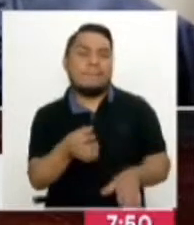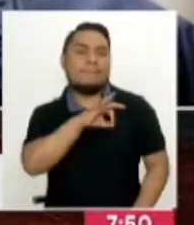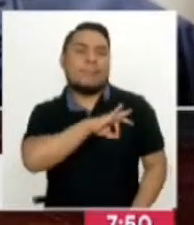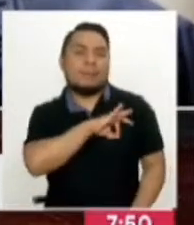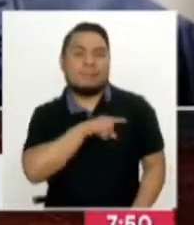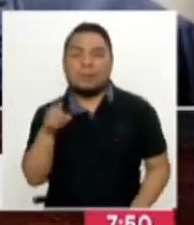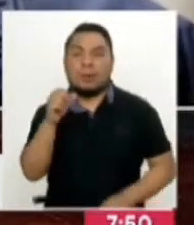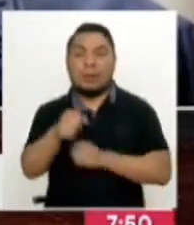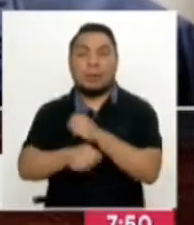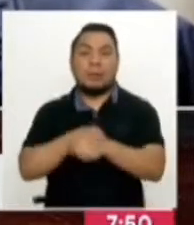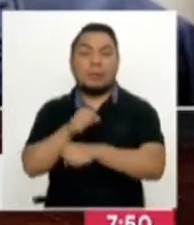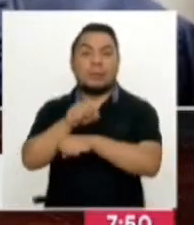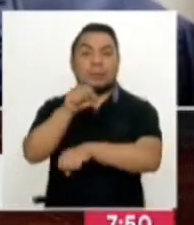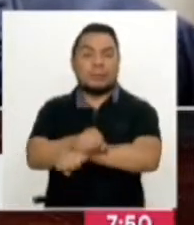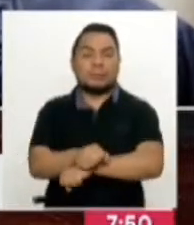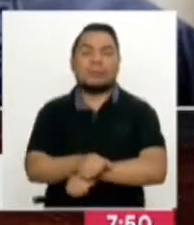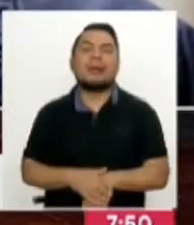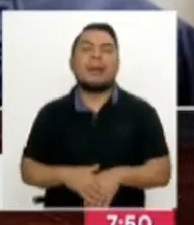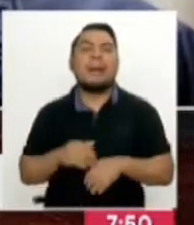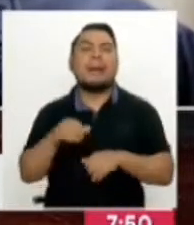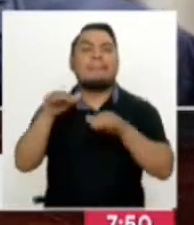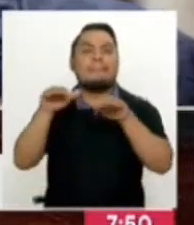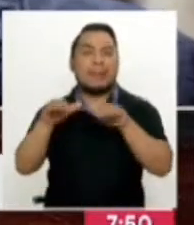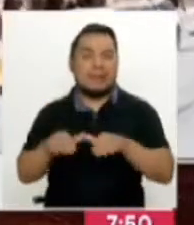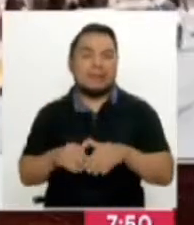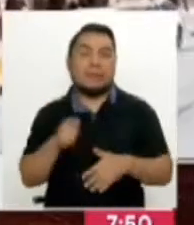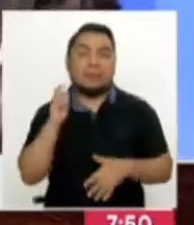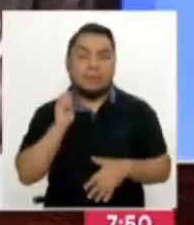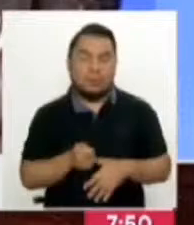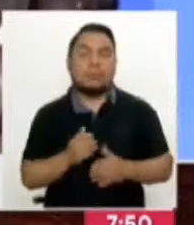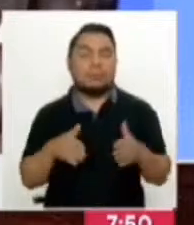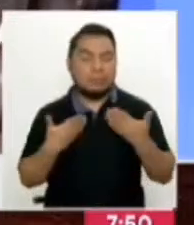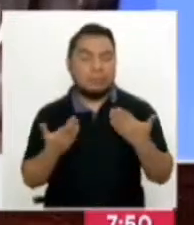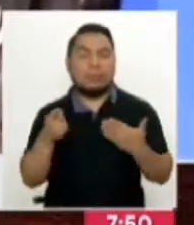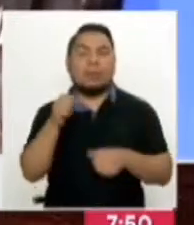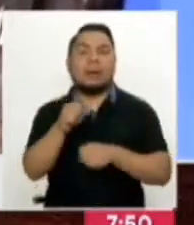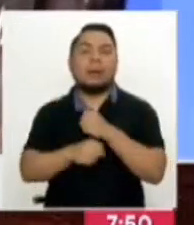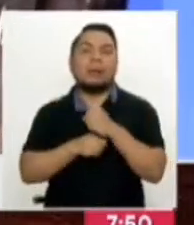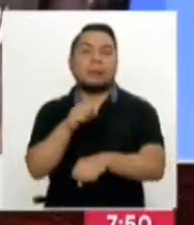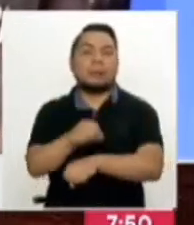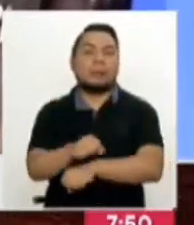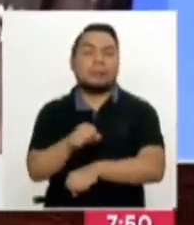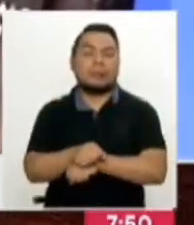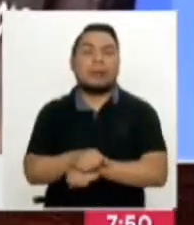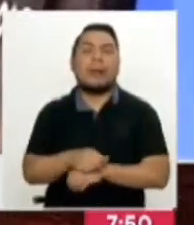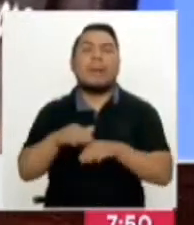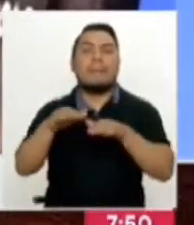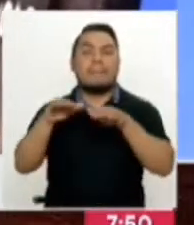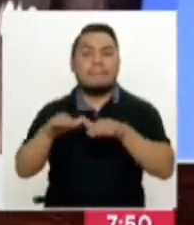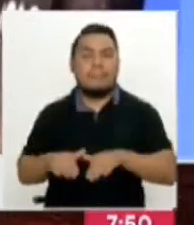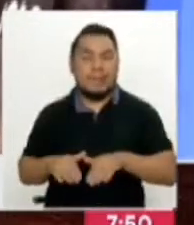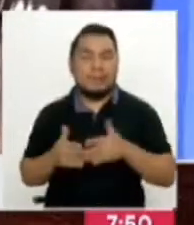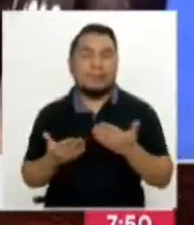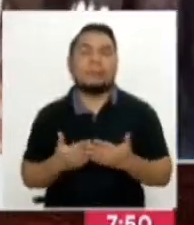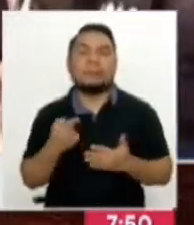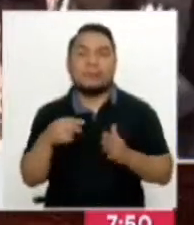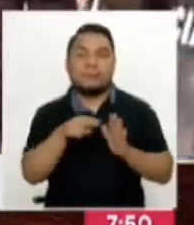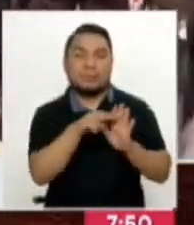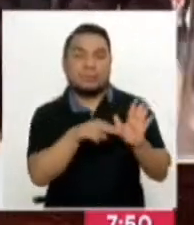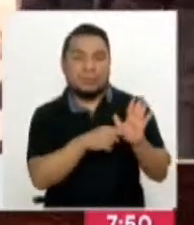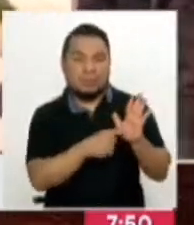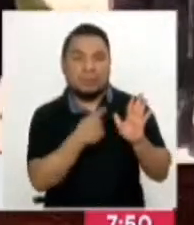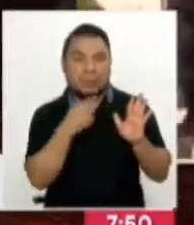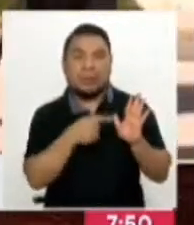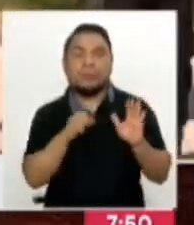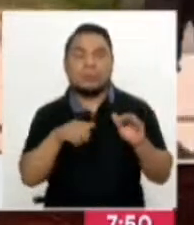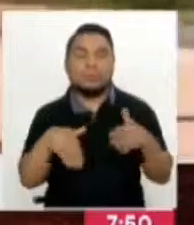y en la confesión sincera, el juez puede, facultad del juez, disminuir por debajo del mínimo que establece la norma, y